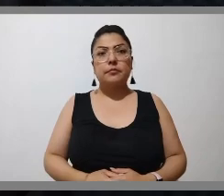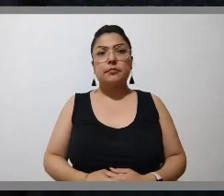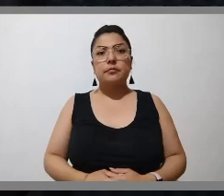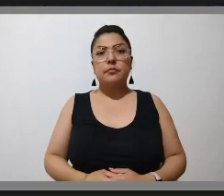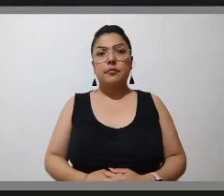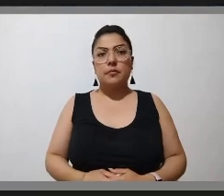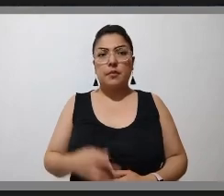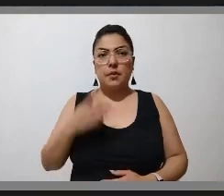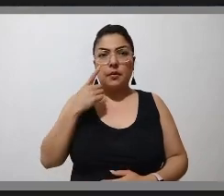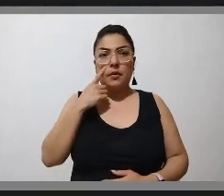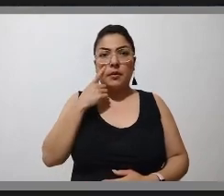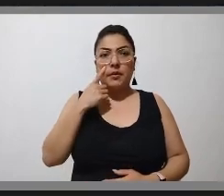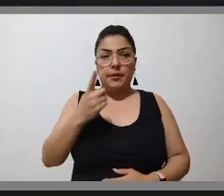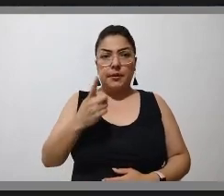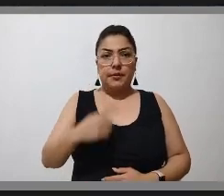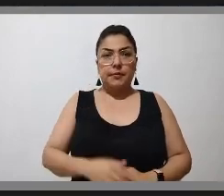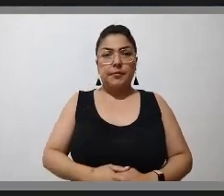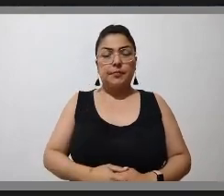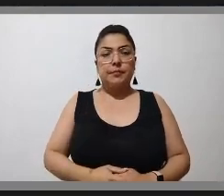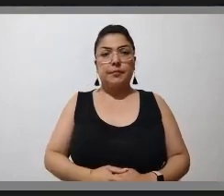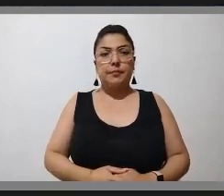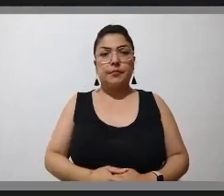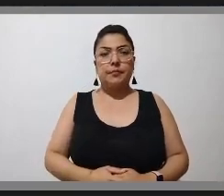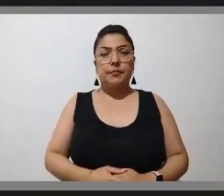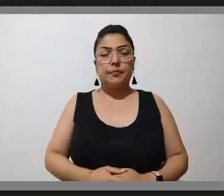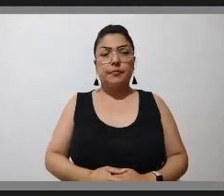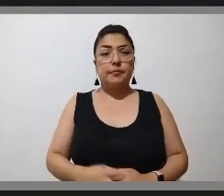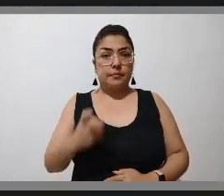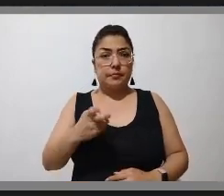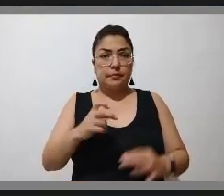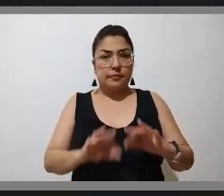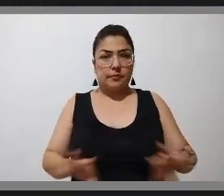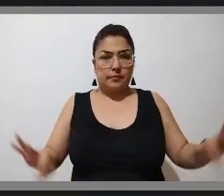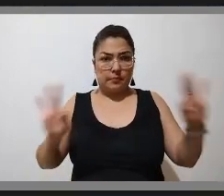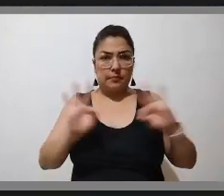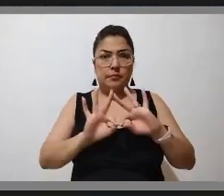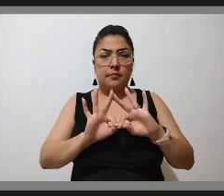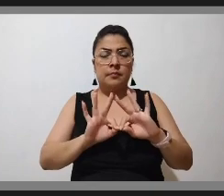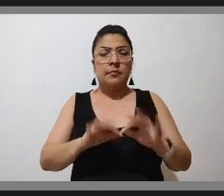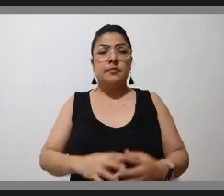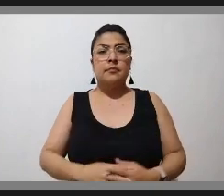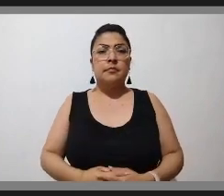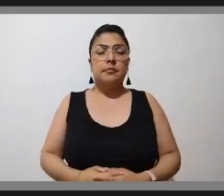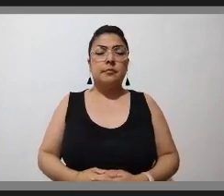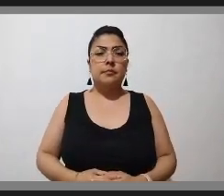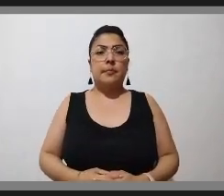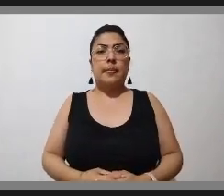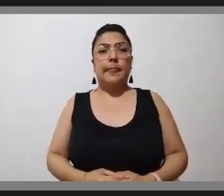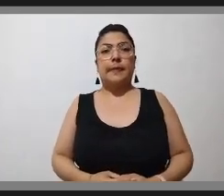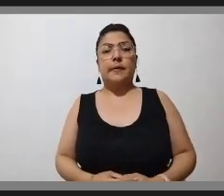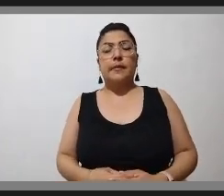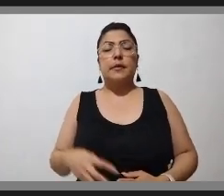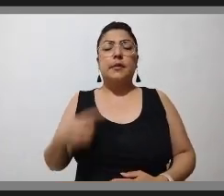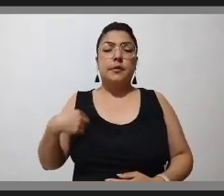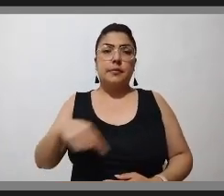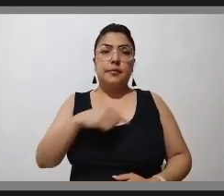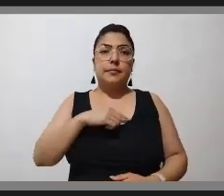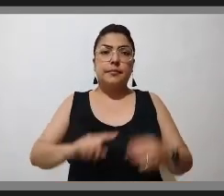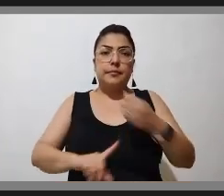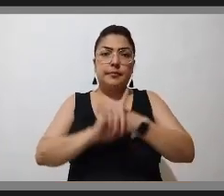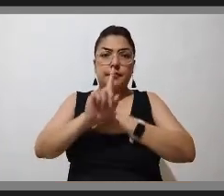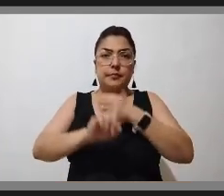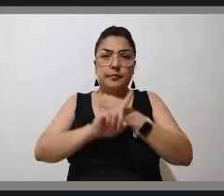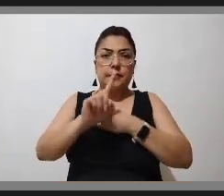Claro que sí, Alejandra. Mira, esto que comentas tú es algo muy importante, porque esto nos permite poder empezar a analizar el